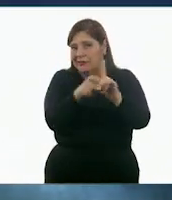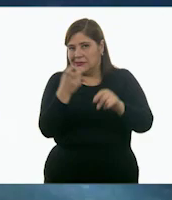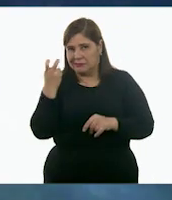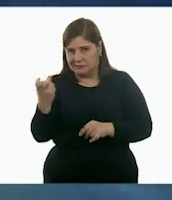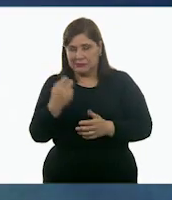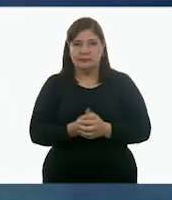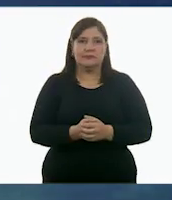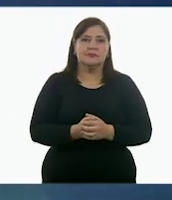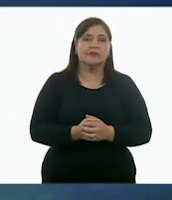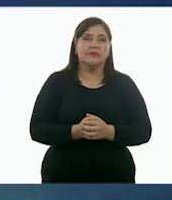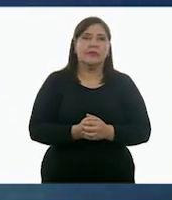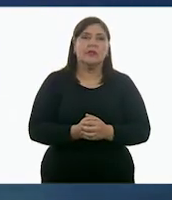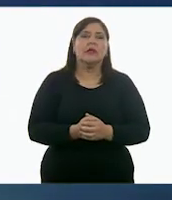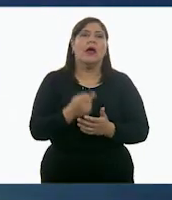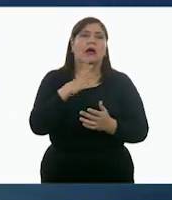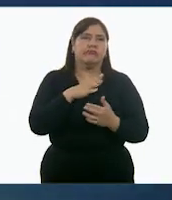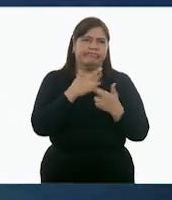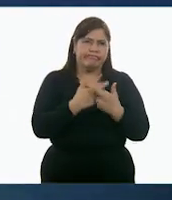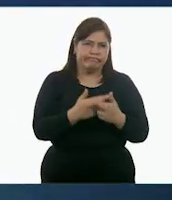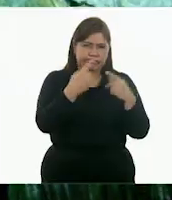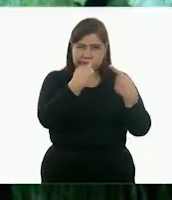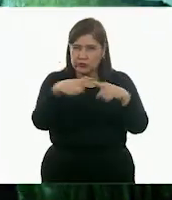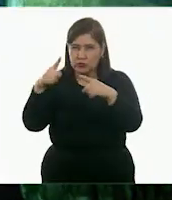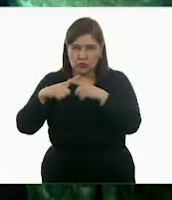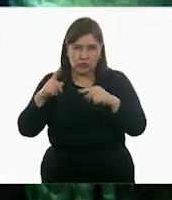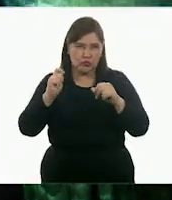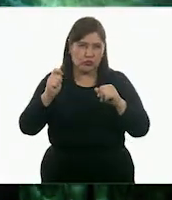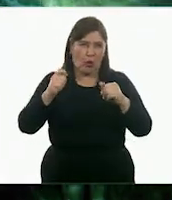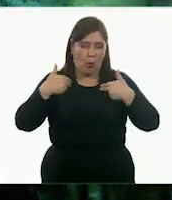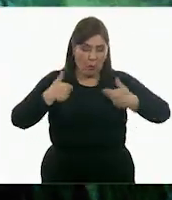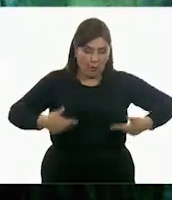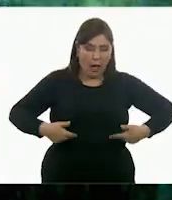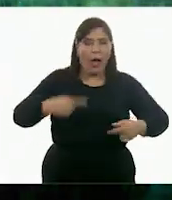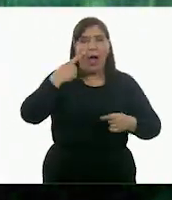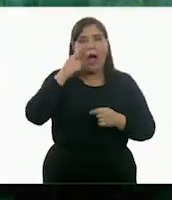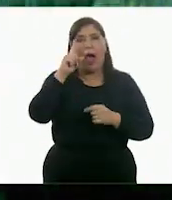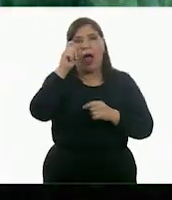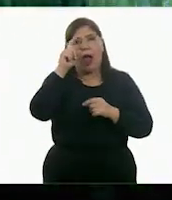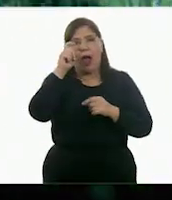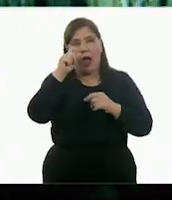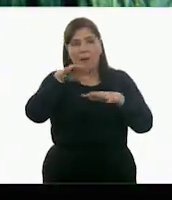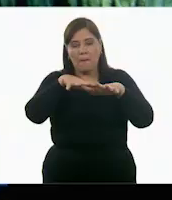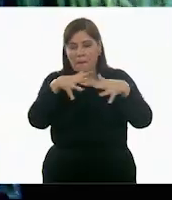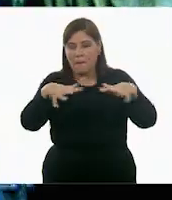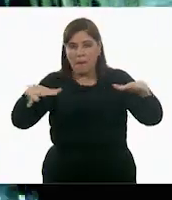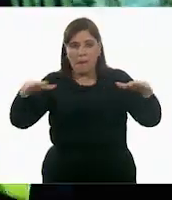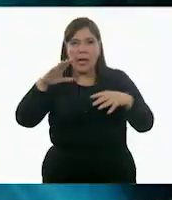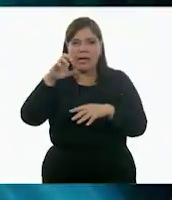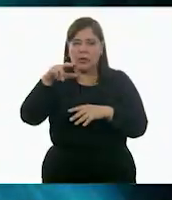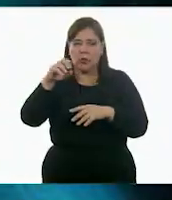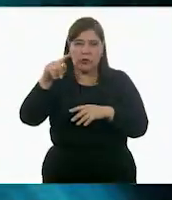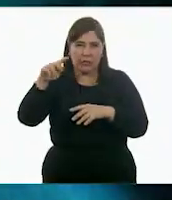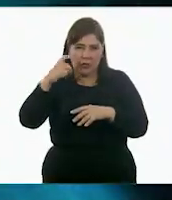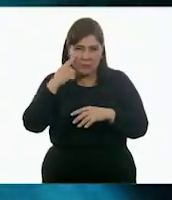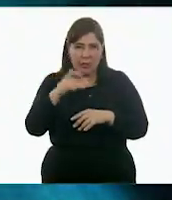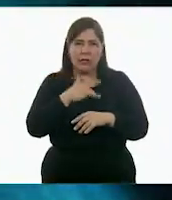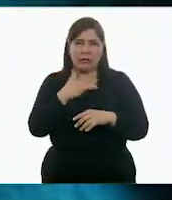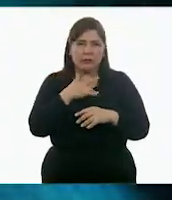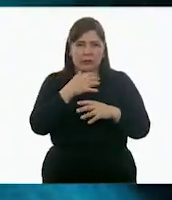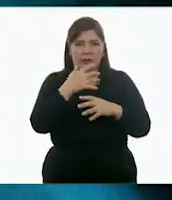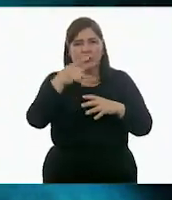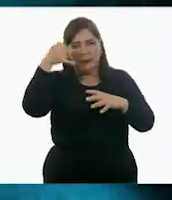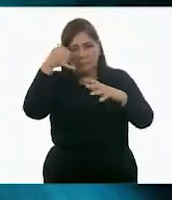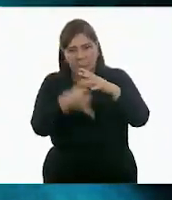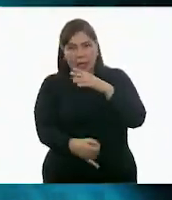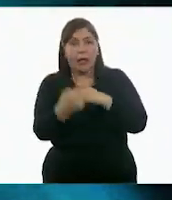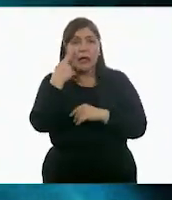Además de los restos de seres humanos que han encontrado en las cristalinas aguas de los cenotes, los espeleobusos han